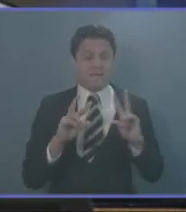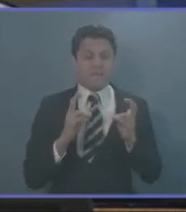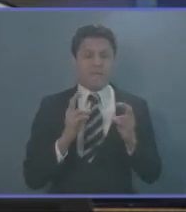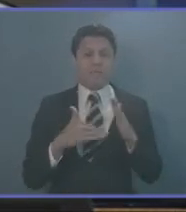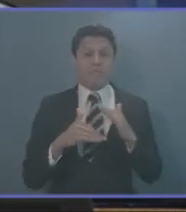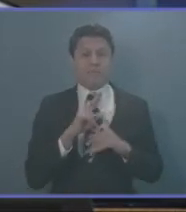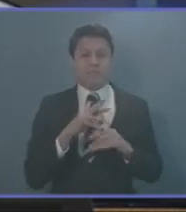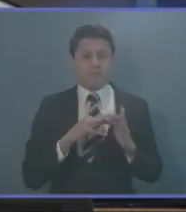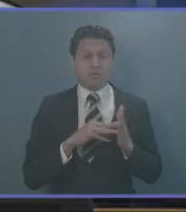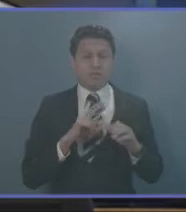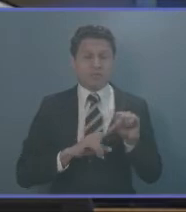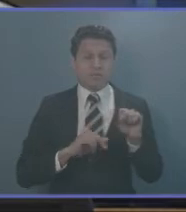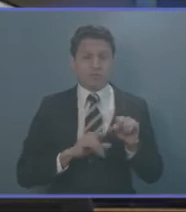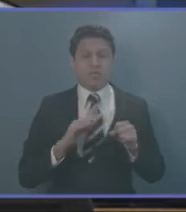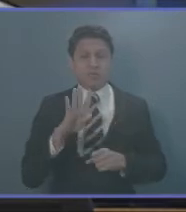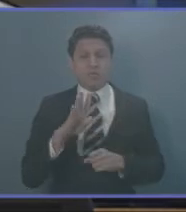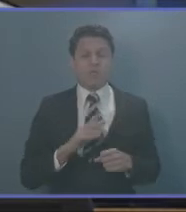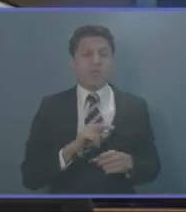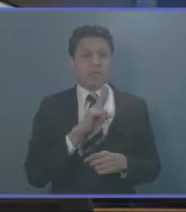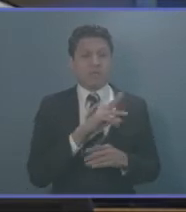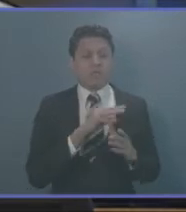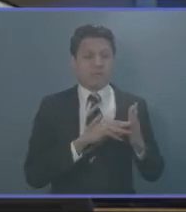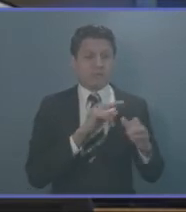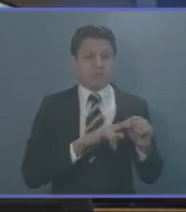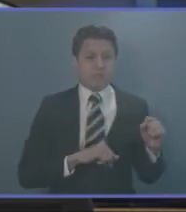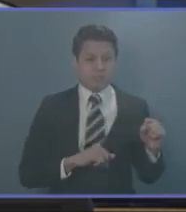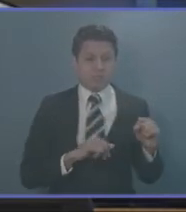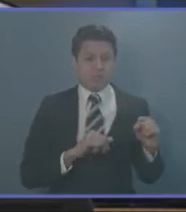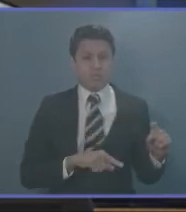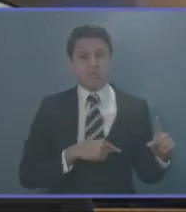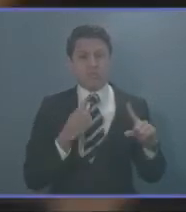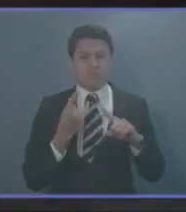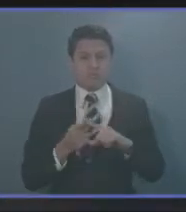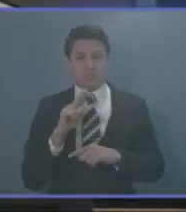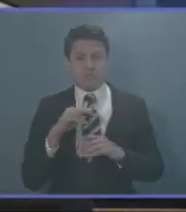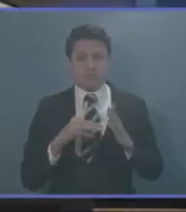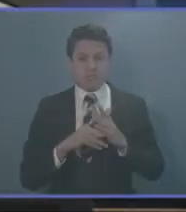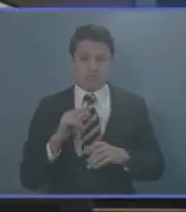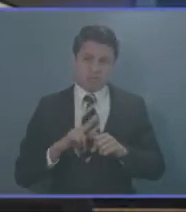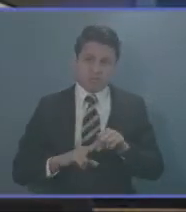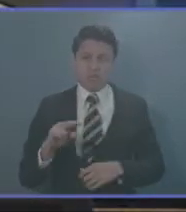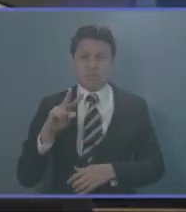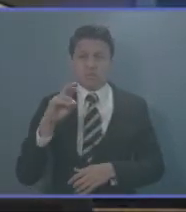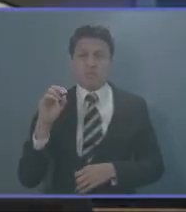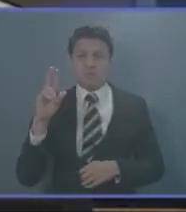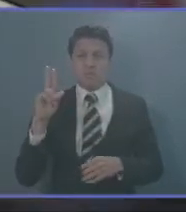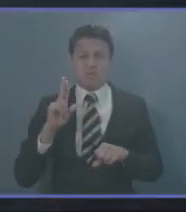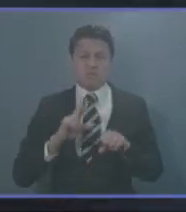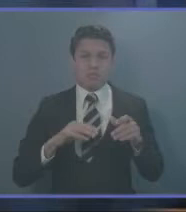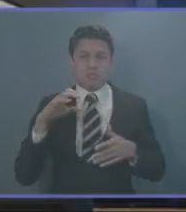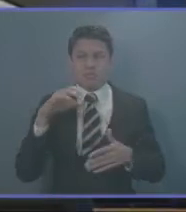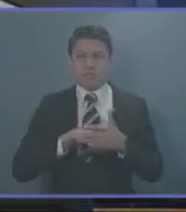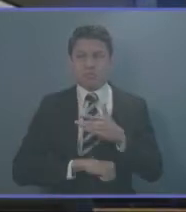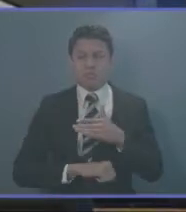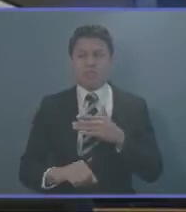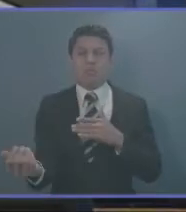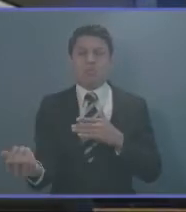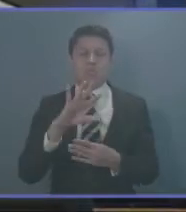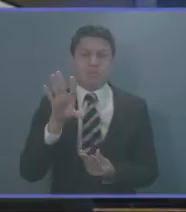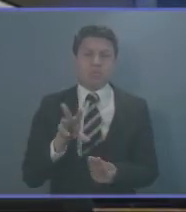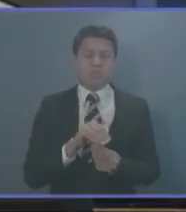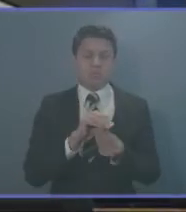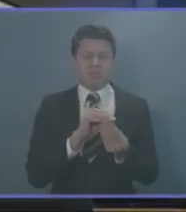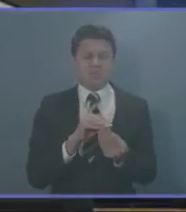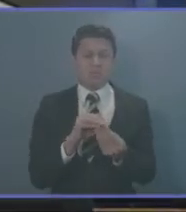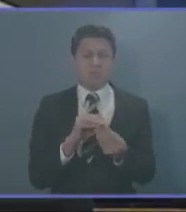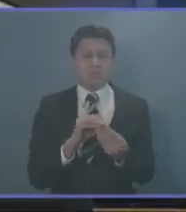dólares. 4. De 2.000 dólares con un centavo a 3.000 dólares, 20 dólares, más adicional por cada